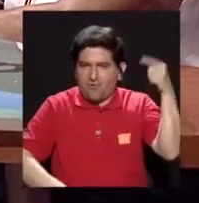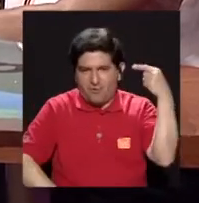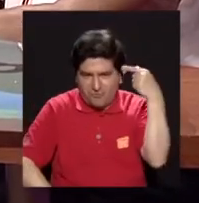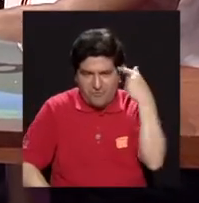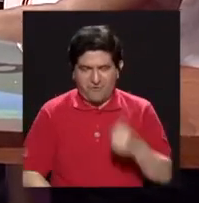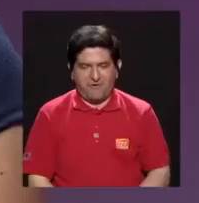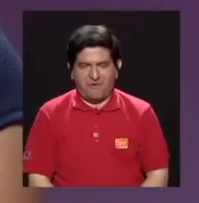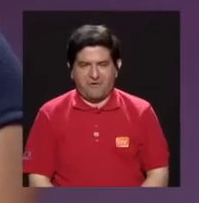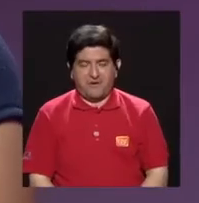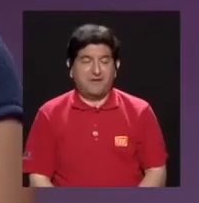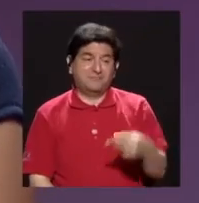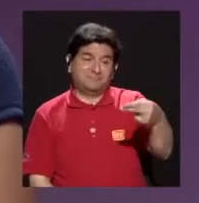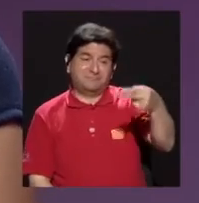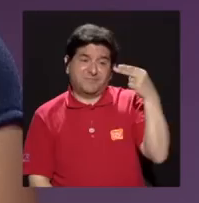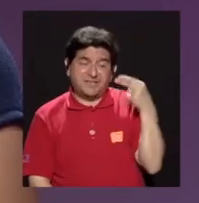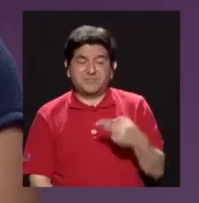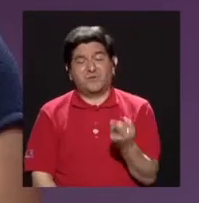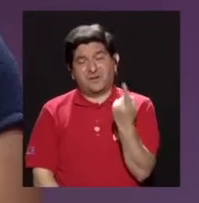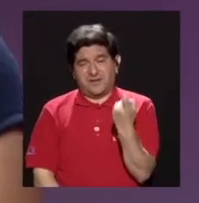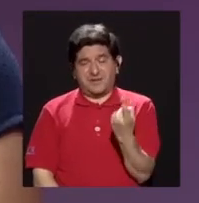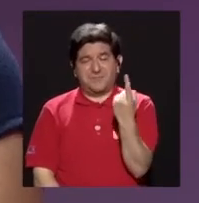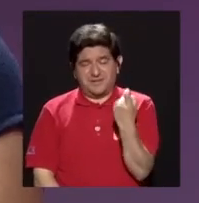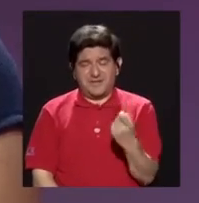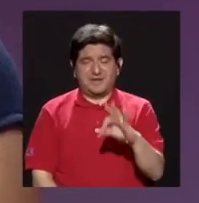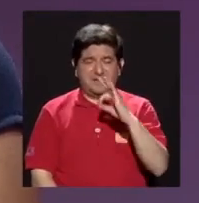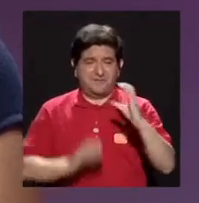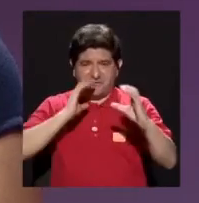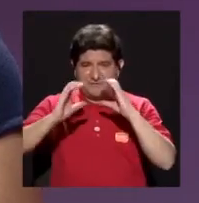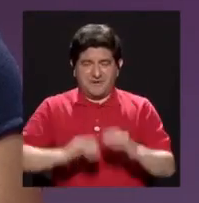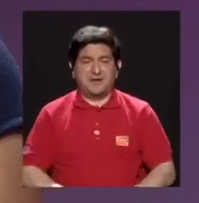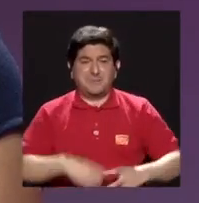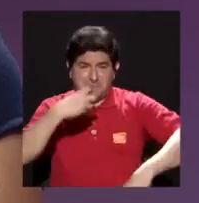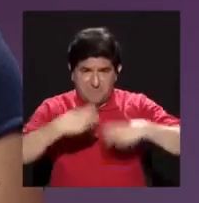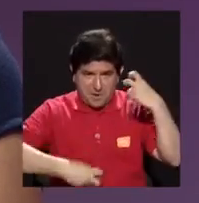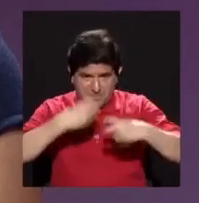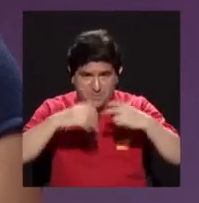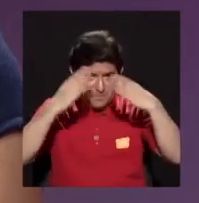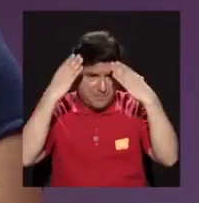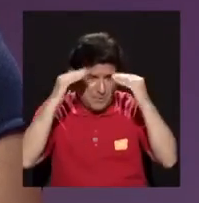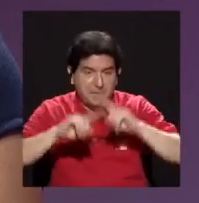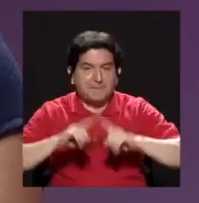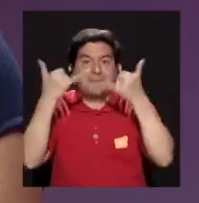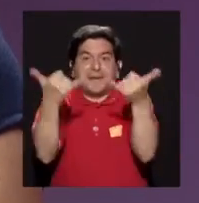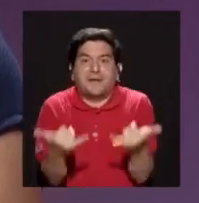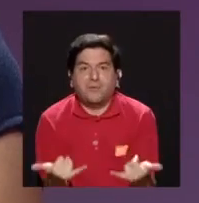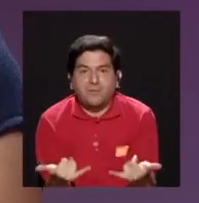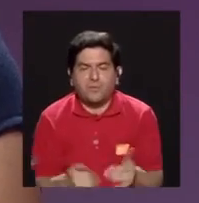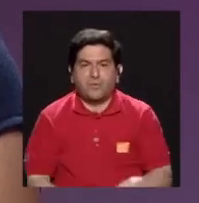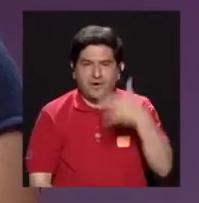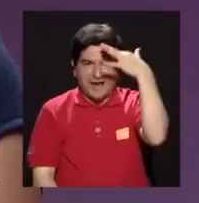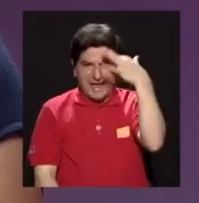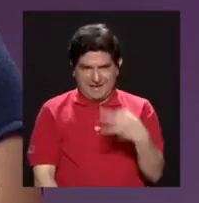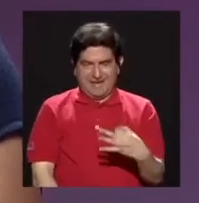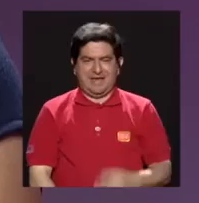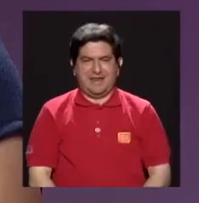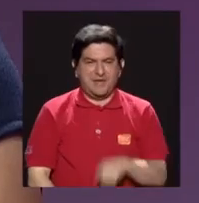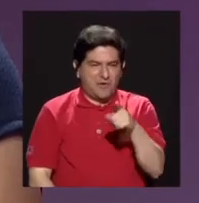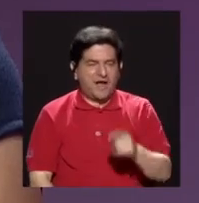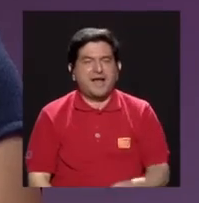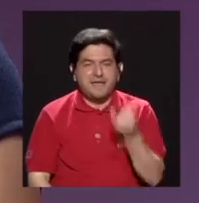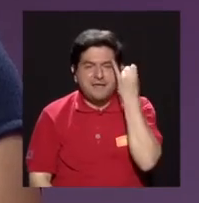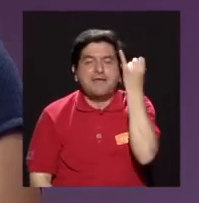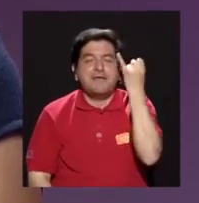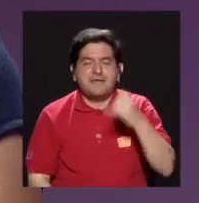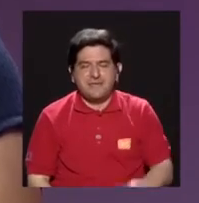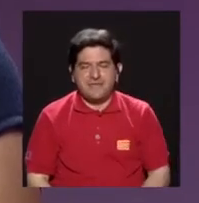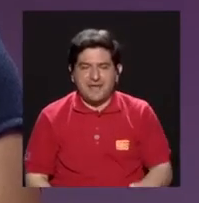que tiene de lo que históricamente carecen los medios, digamos, de esos problemas de cómo informa, pero en este caso creo que había toda una intencionalidad